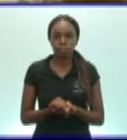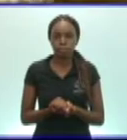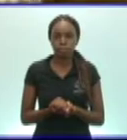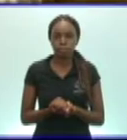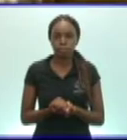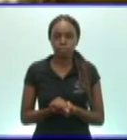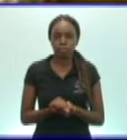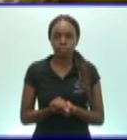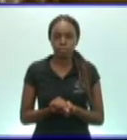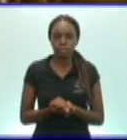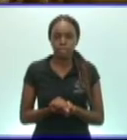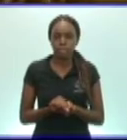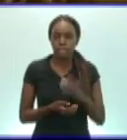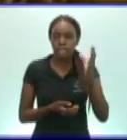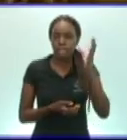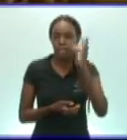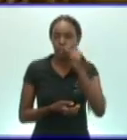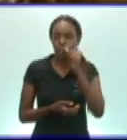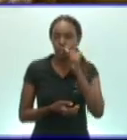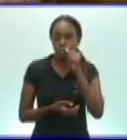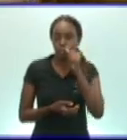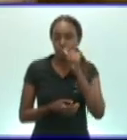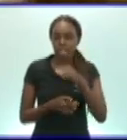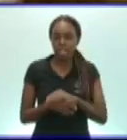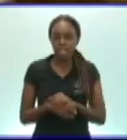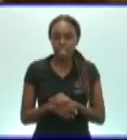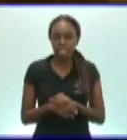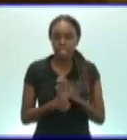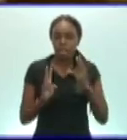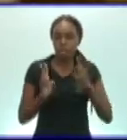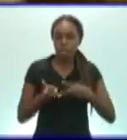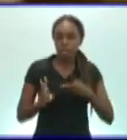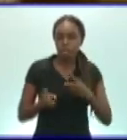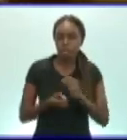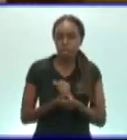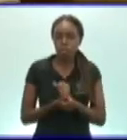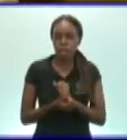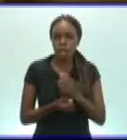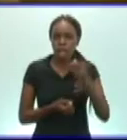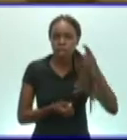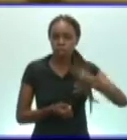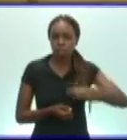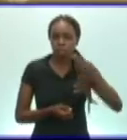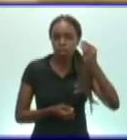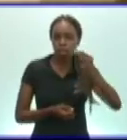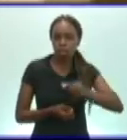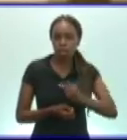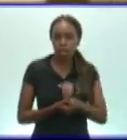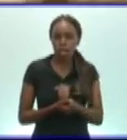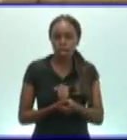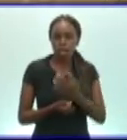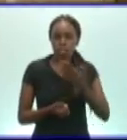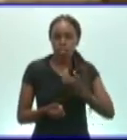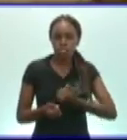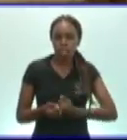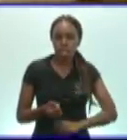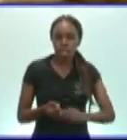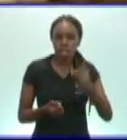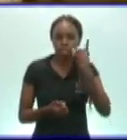Del romance entre la muchacha serrana Panchita Rodríguez y el abogado bayamés, nace Manuel